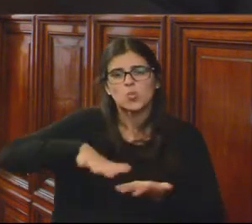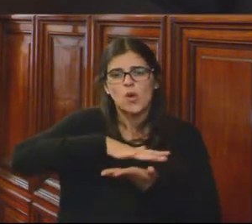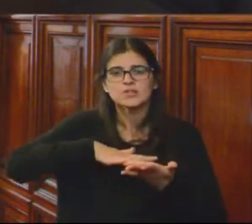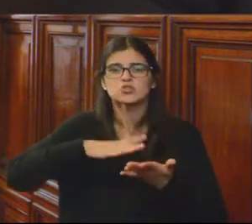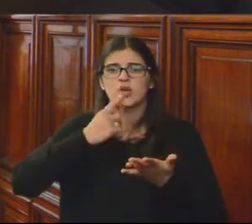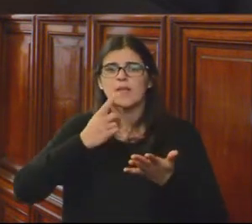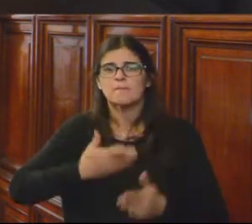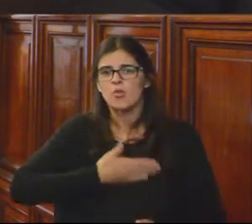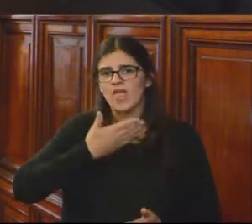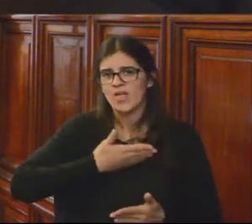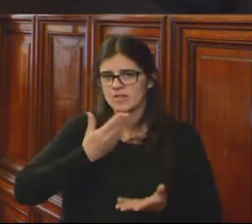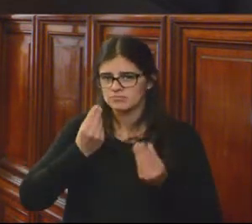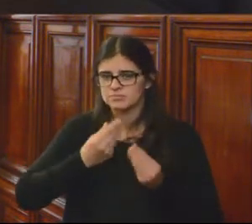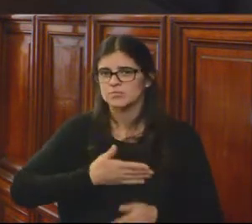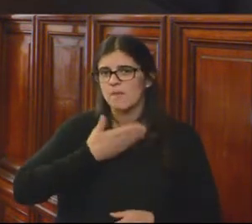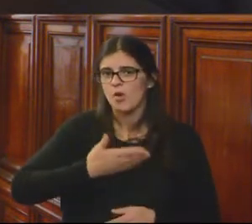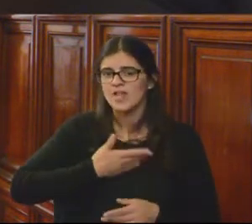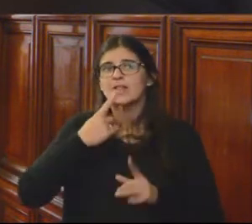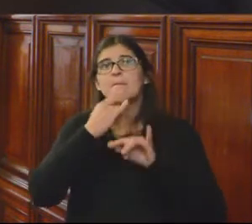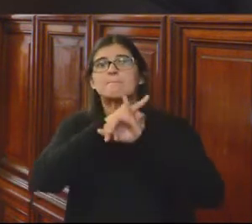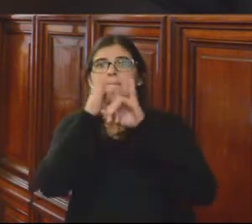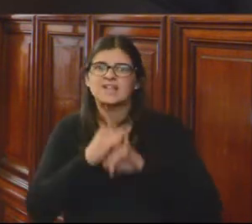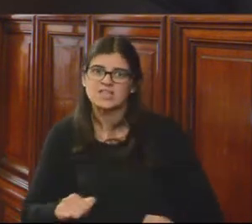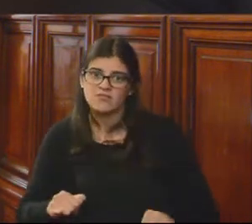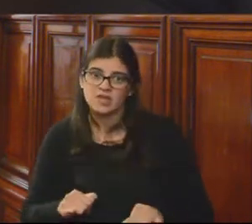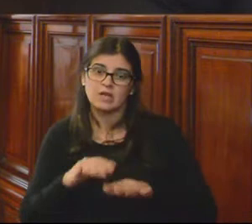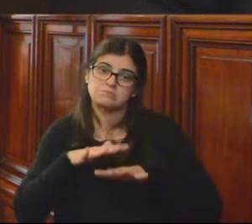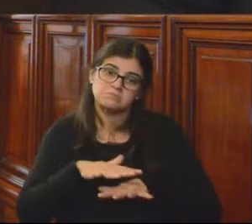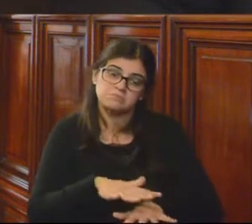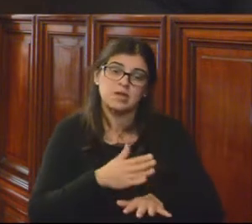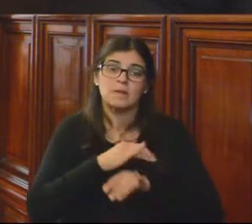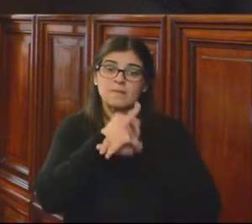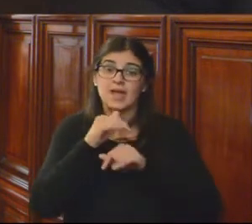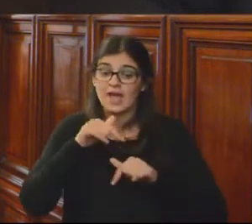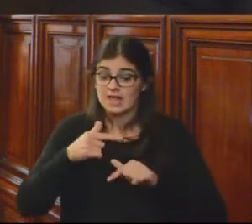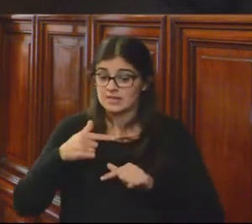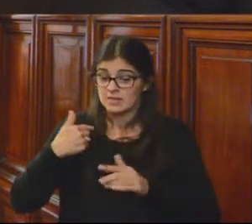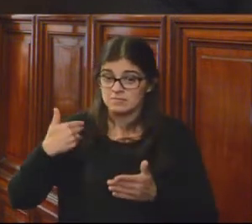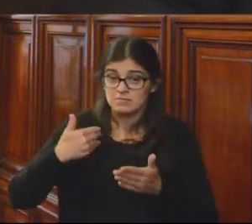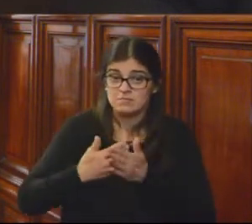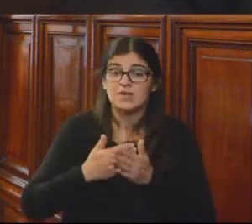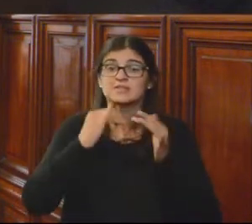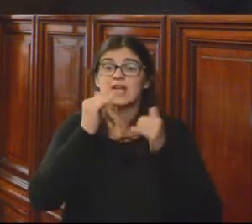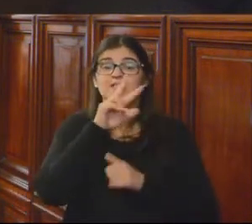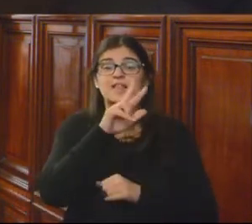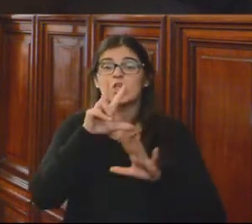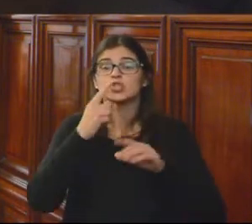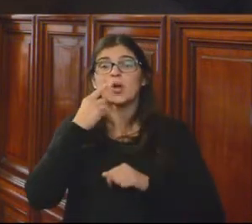niveles de protesta, fundamentalmente protesta pacífica. Registramos y documentamos en este tiempo al menos